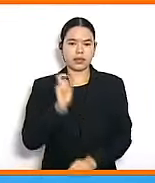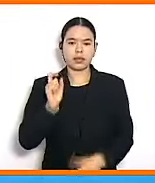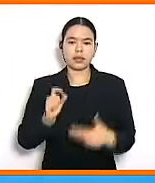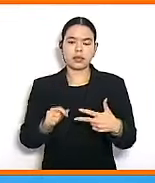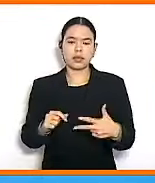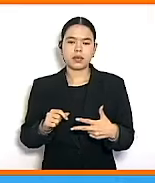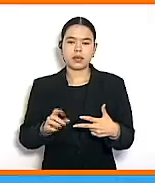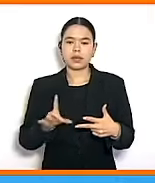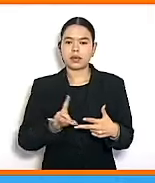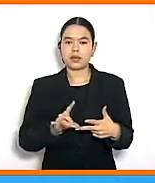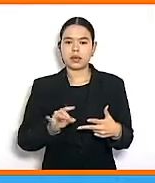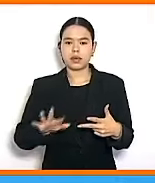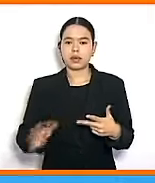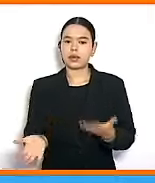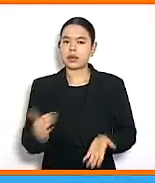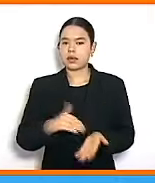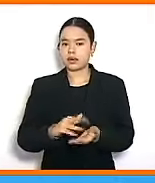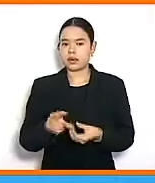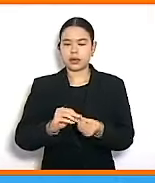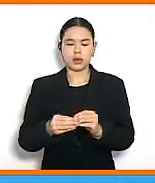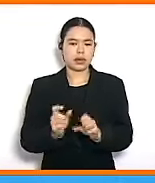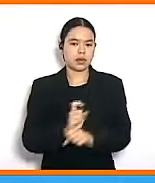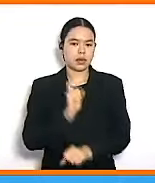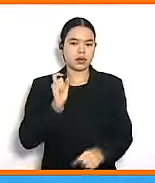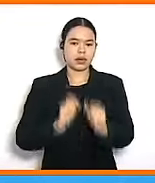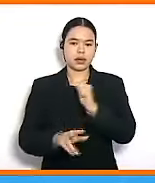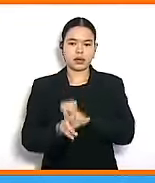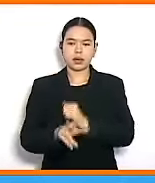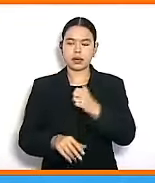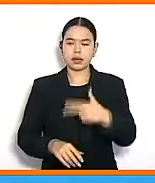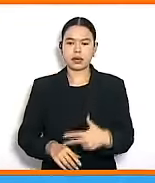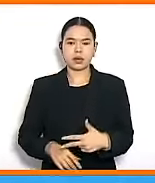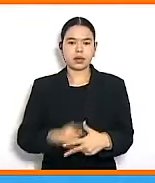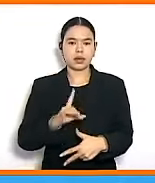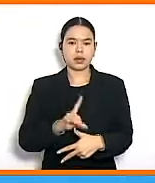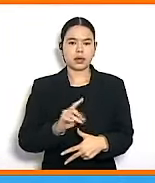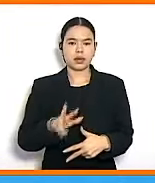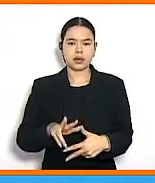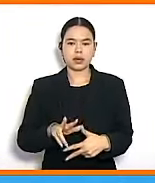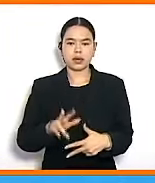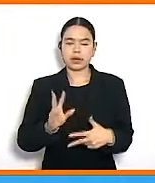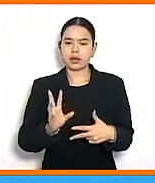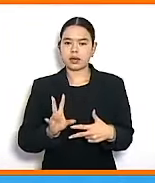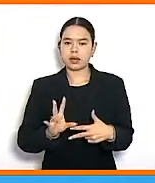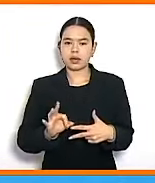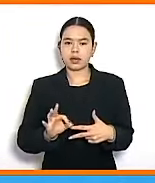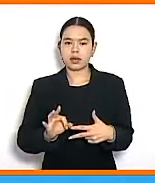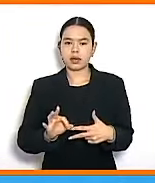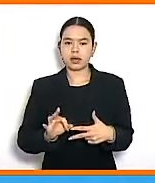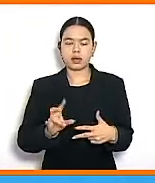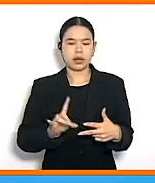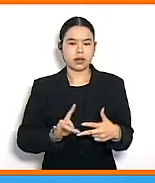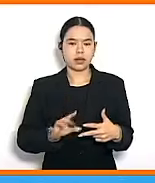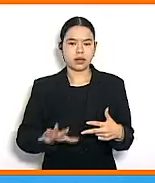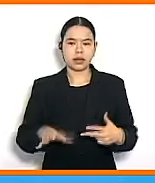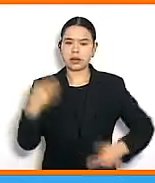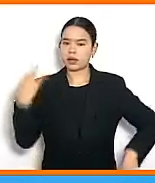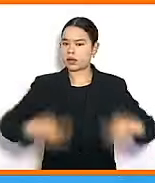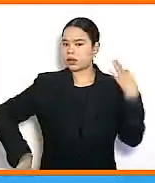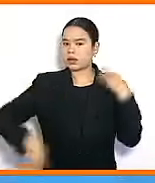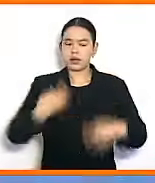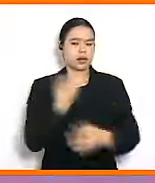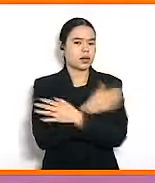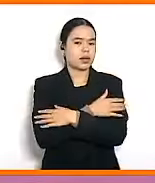este es el 85. Los números favorecidos para Pega 3 son 83, 19 y 85.